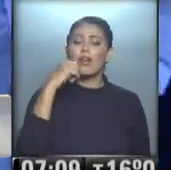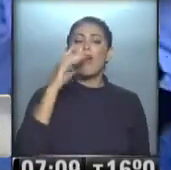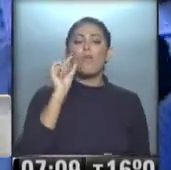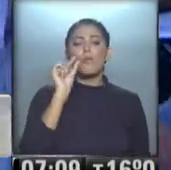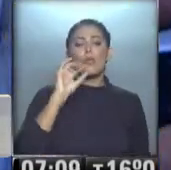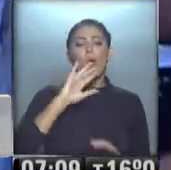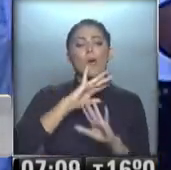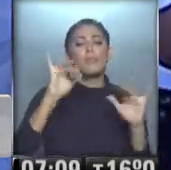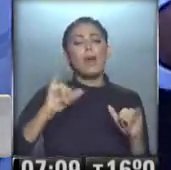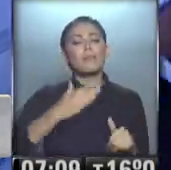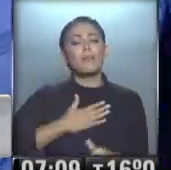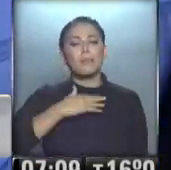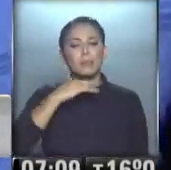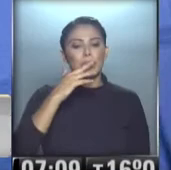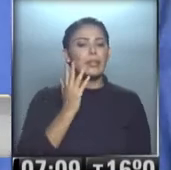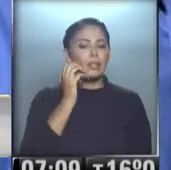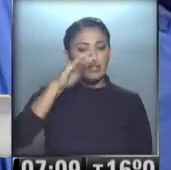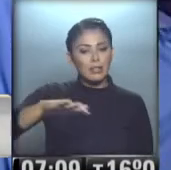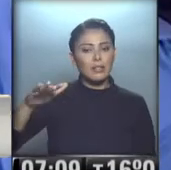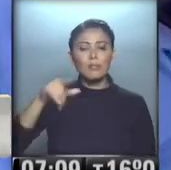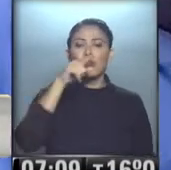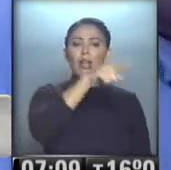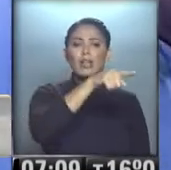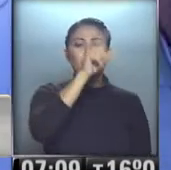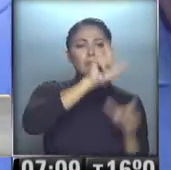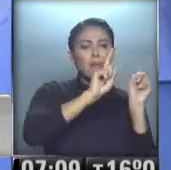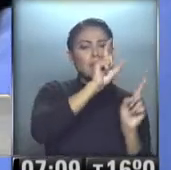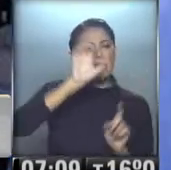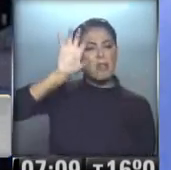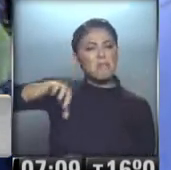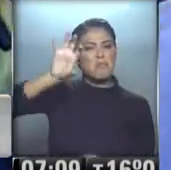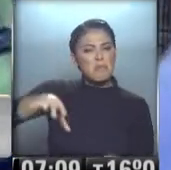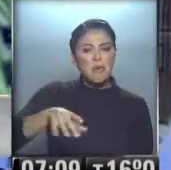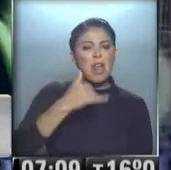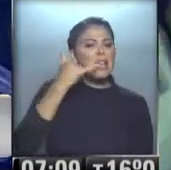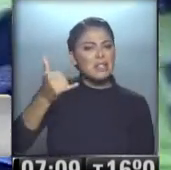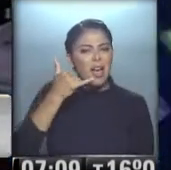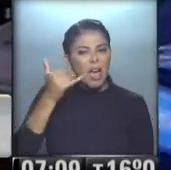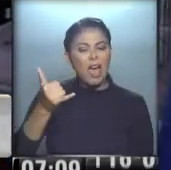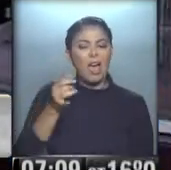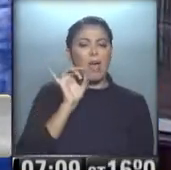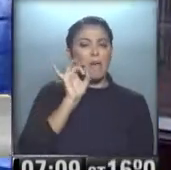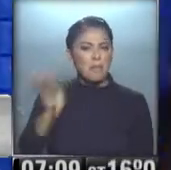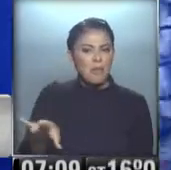para Mica, porque esta gente se le burlaba a ella, la llamaban,